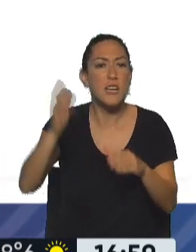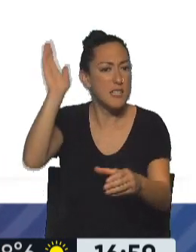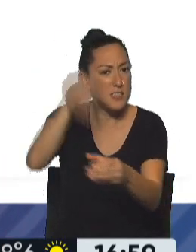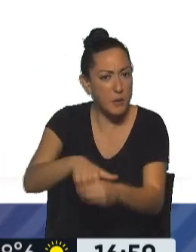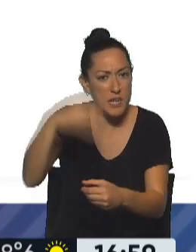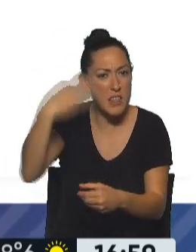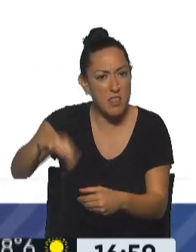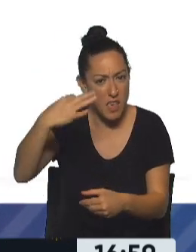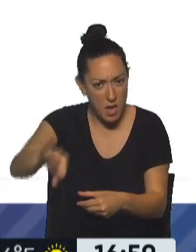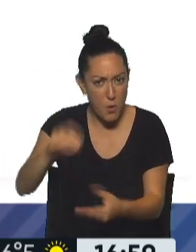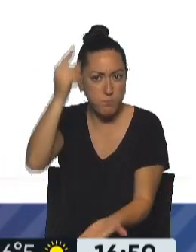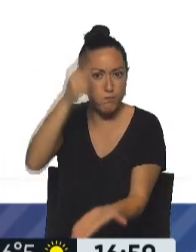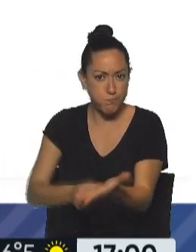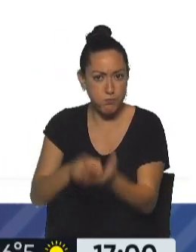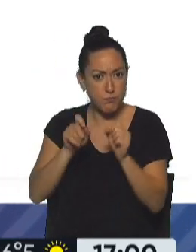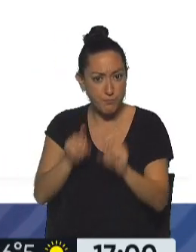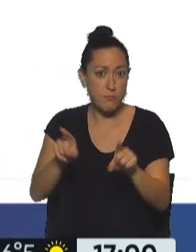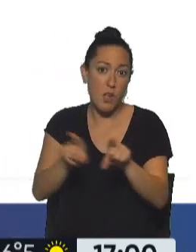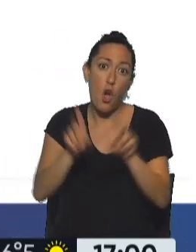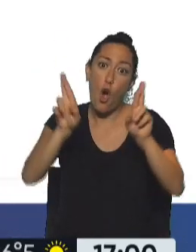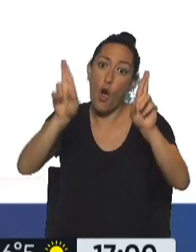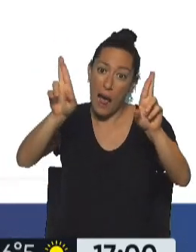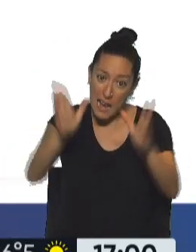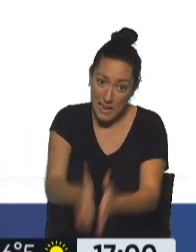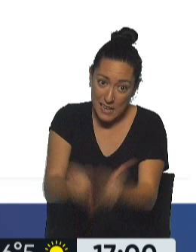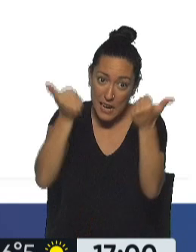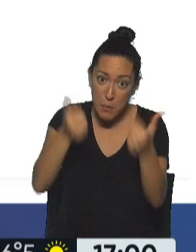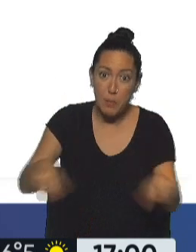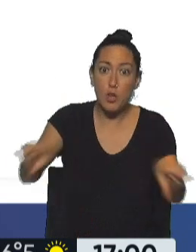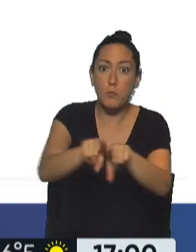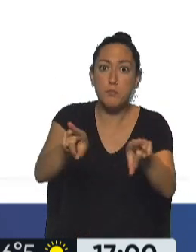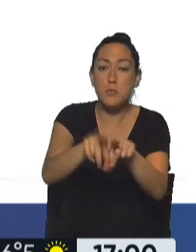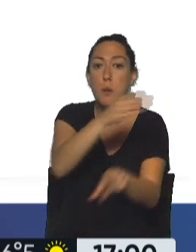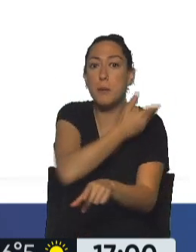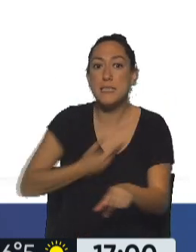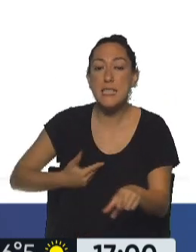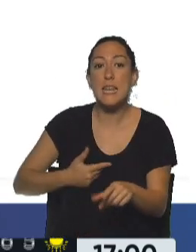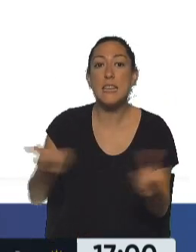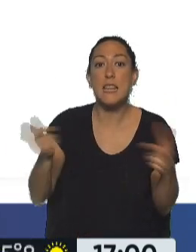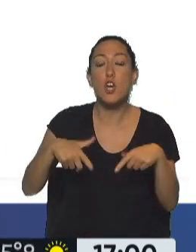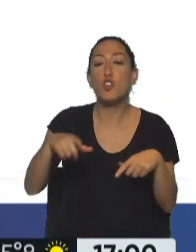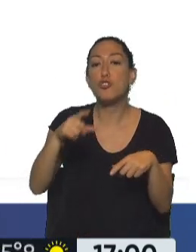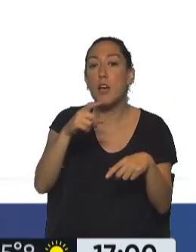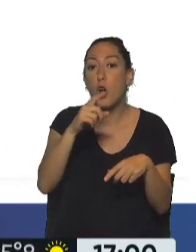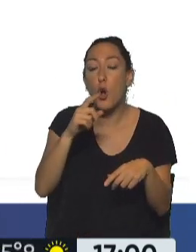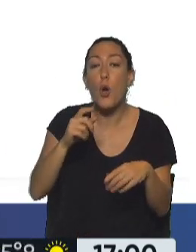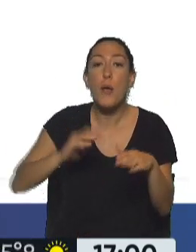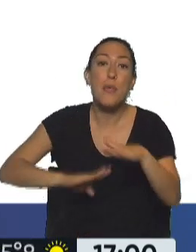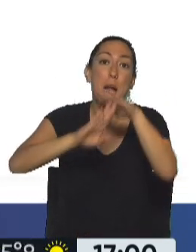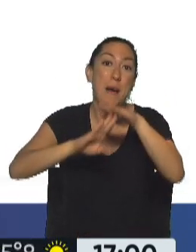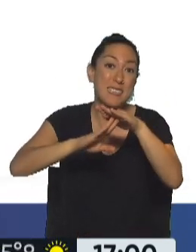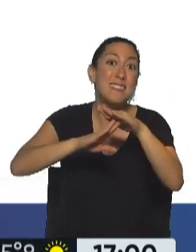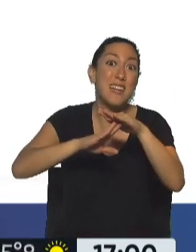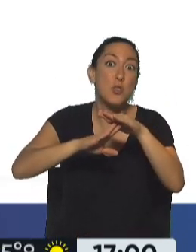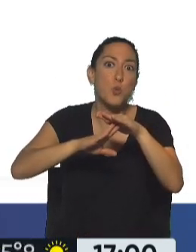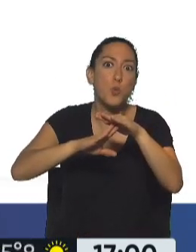Ojalá tenga la misma celeridad que tuvo para imponer a su presidente al frente del Consejo de la Magistratura. Un hilo de